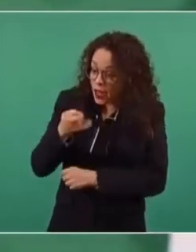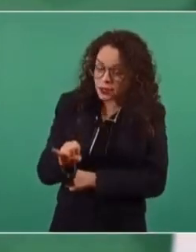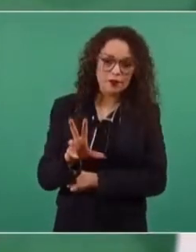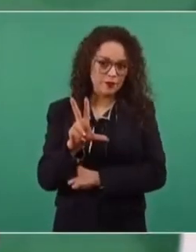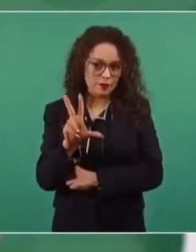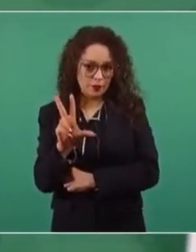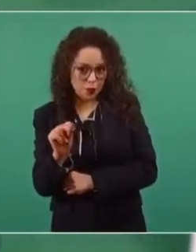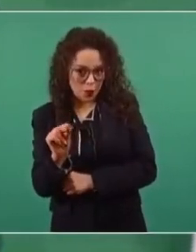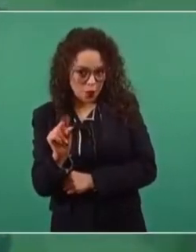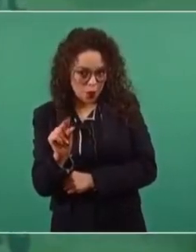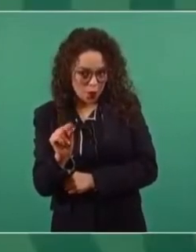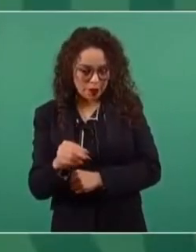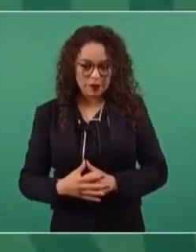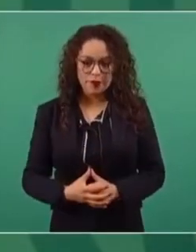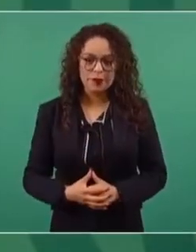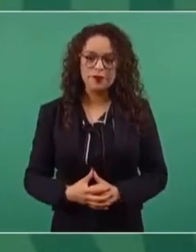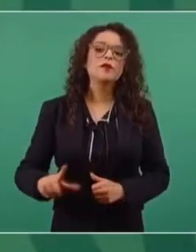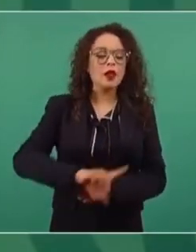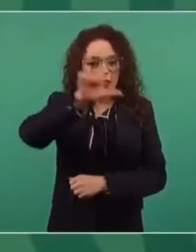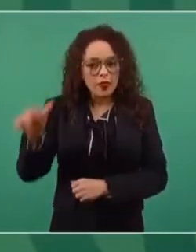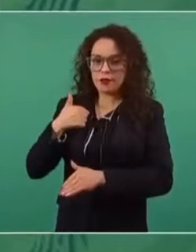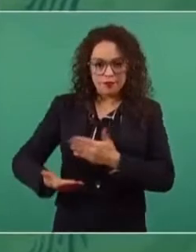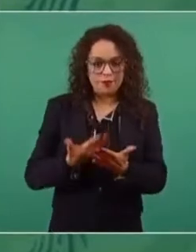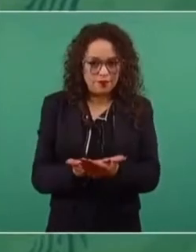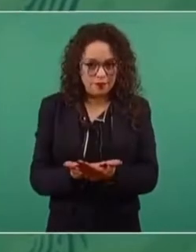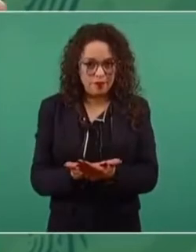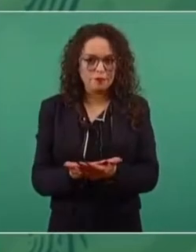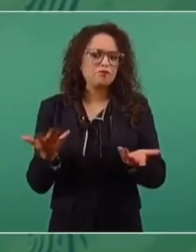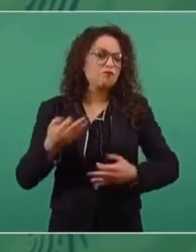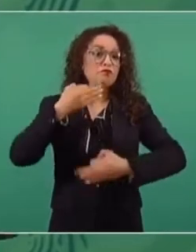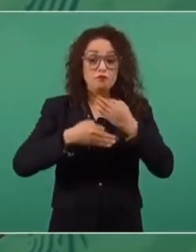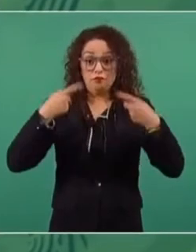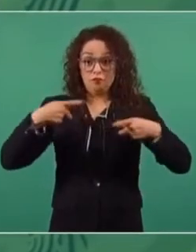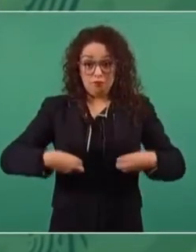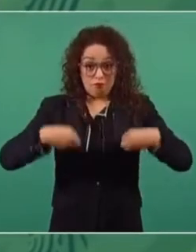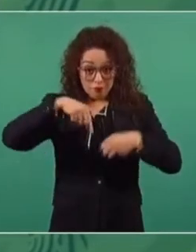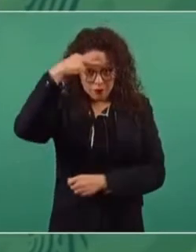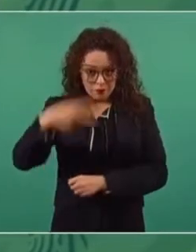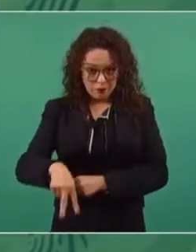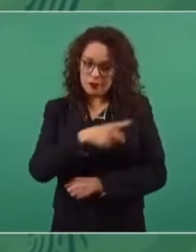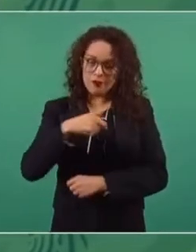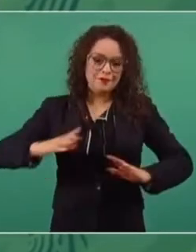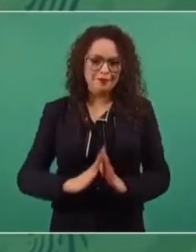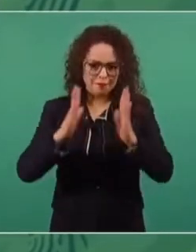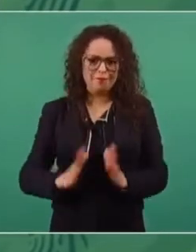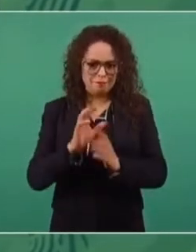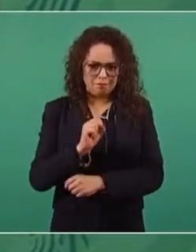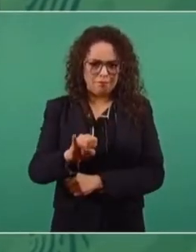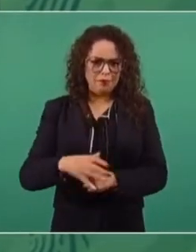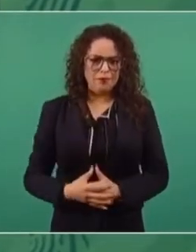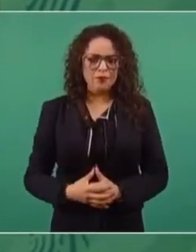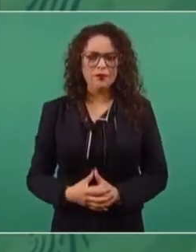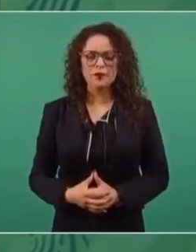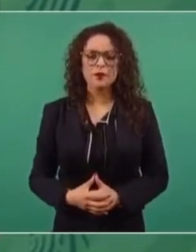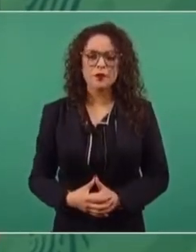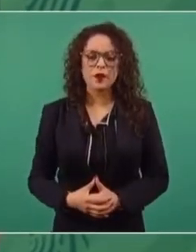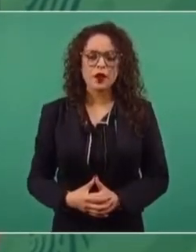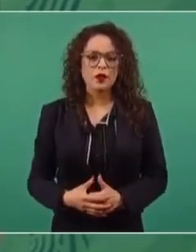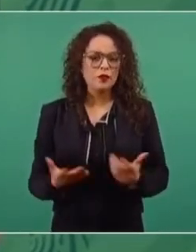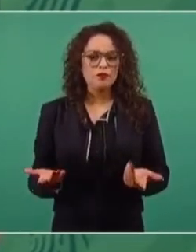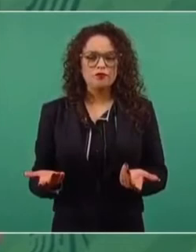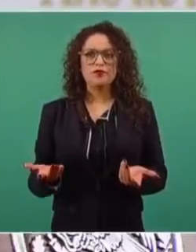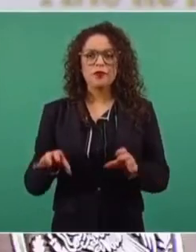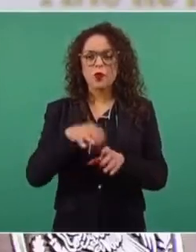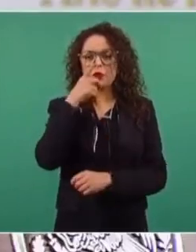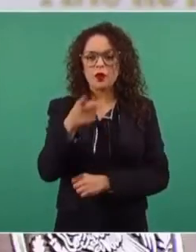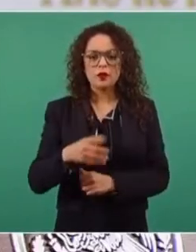Ya se va a conocer la pregunta. Todos los mexicanos van a participar. Es poner en